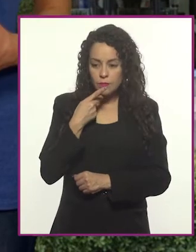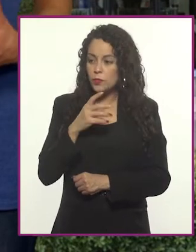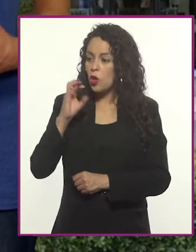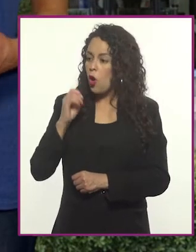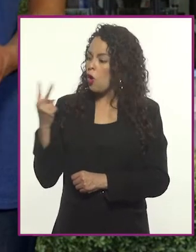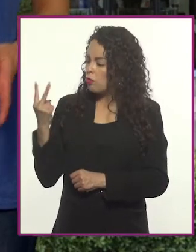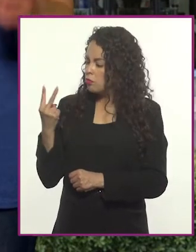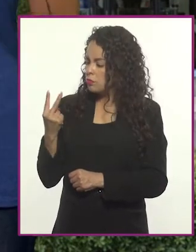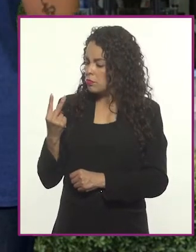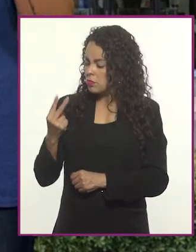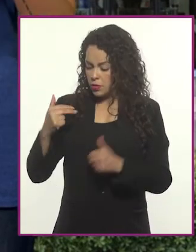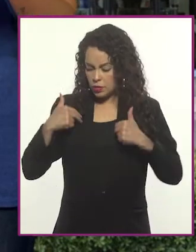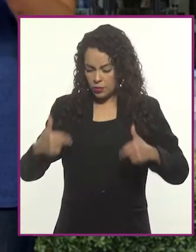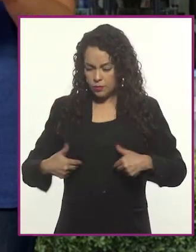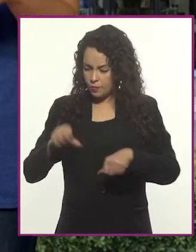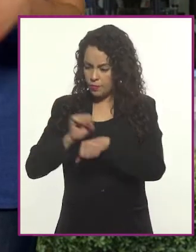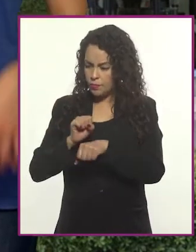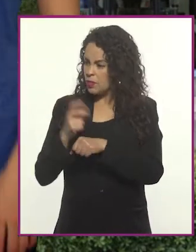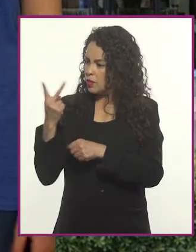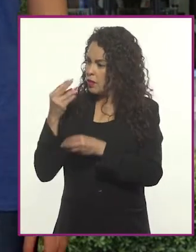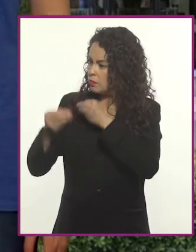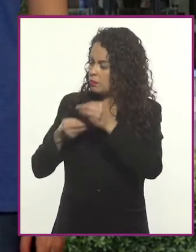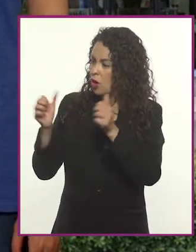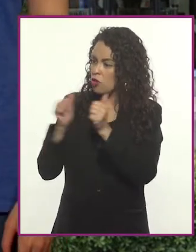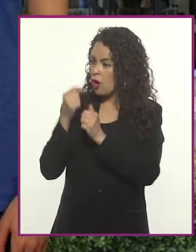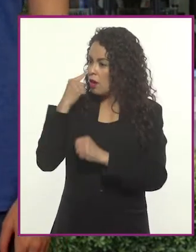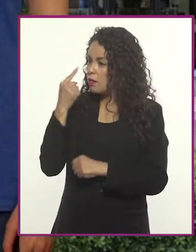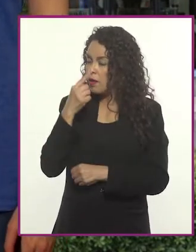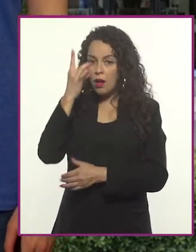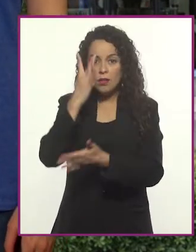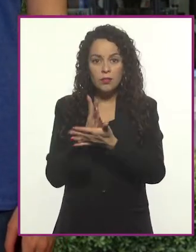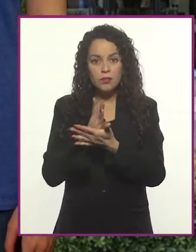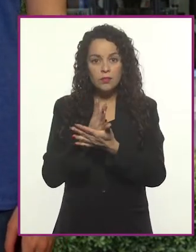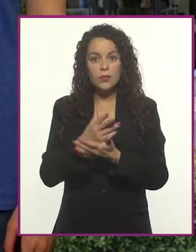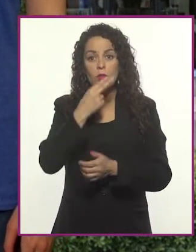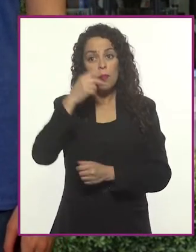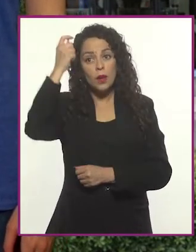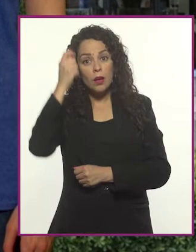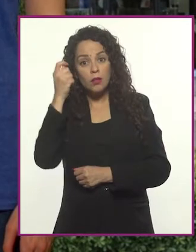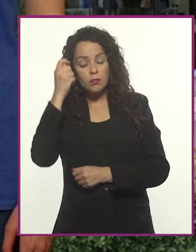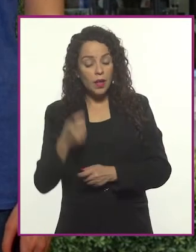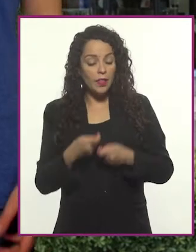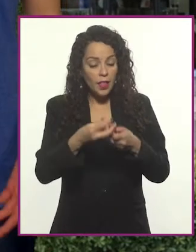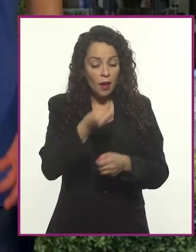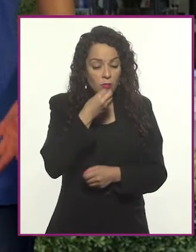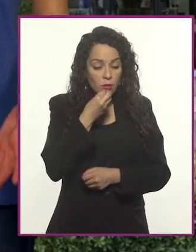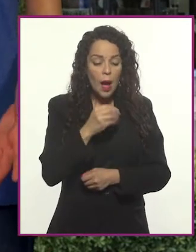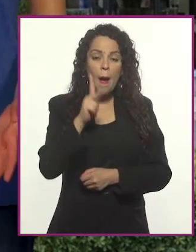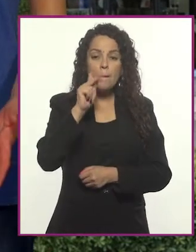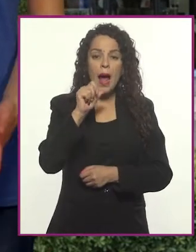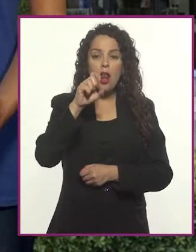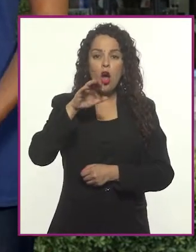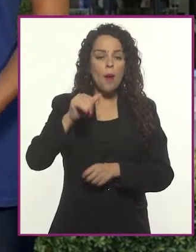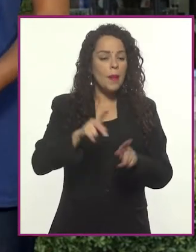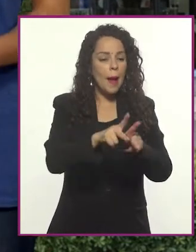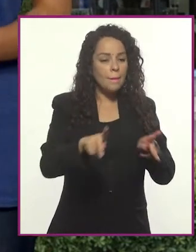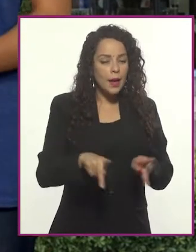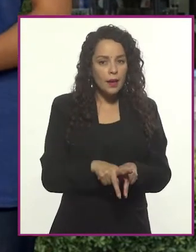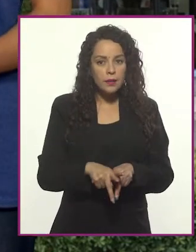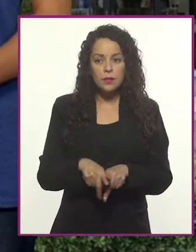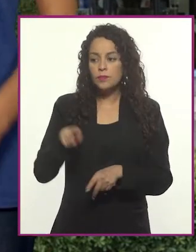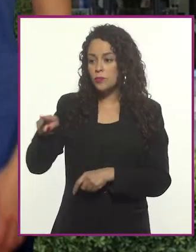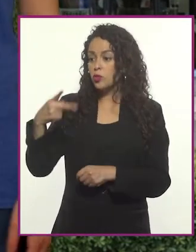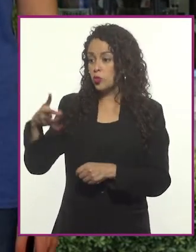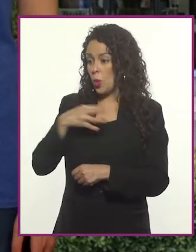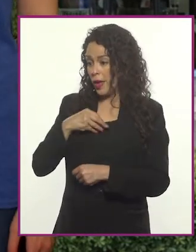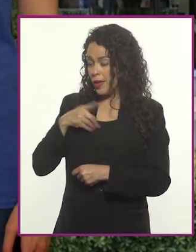de secundaria discute con solo la mirada. Un jubilado alimenta palomas en el parque. Una mamá consuela a su hija